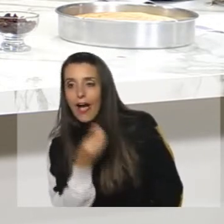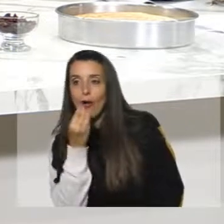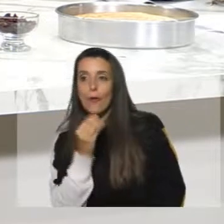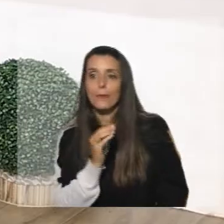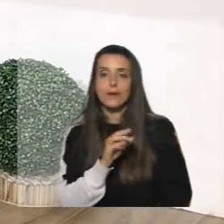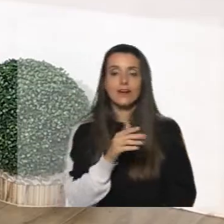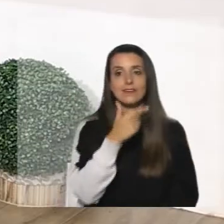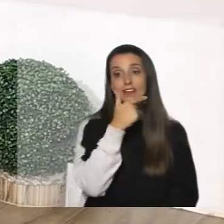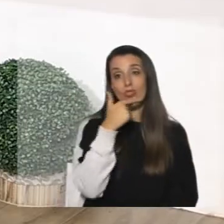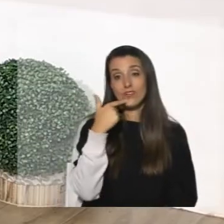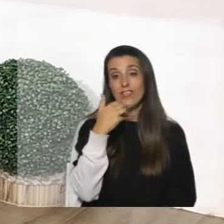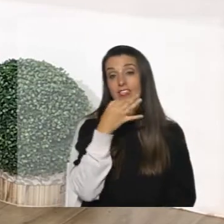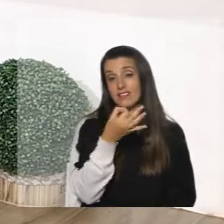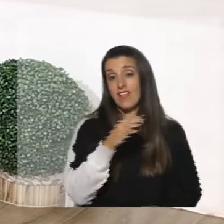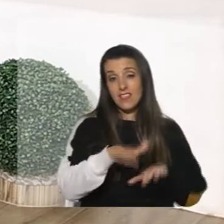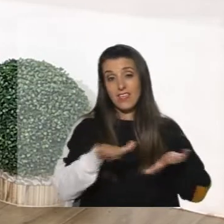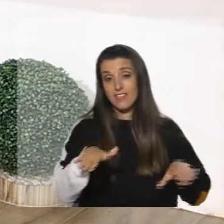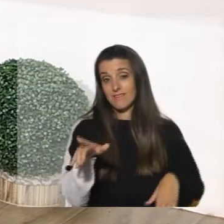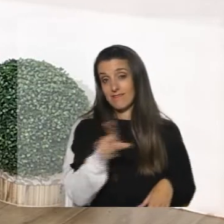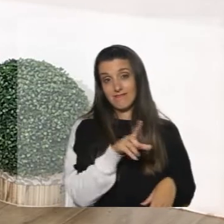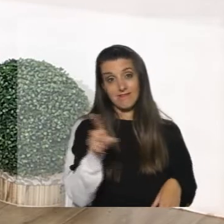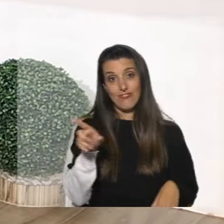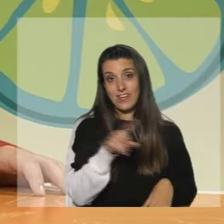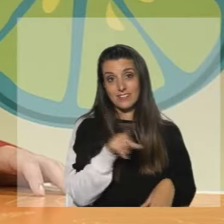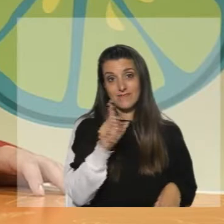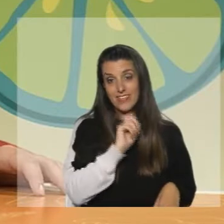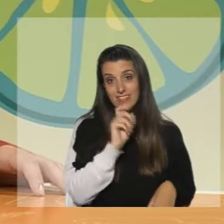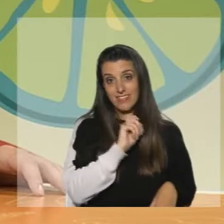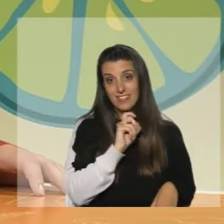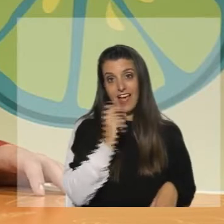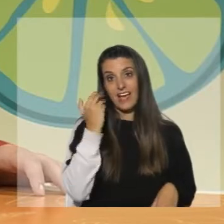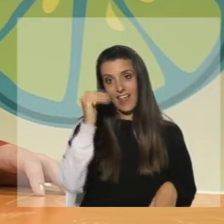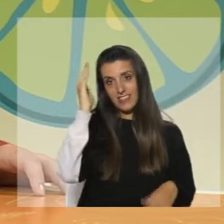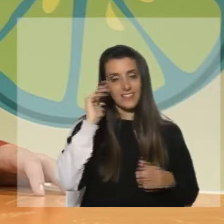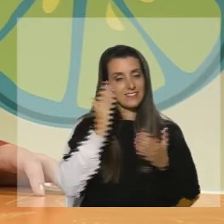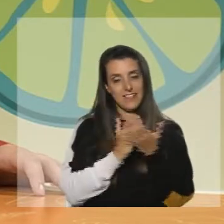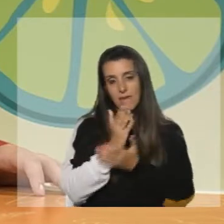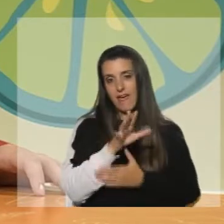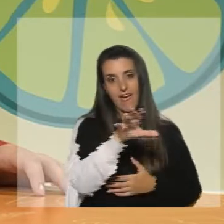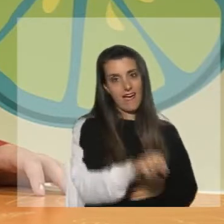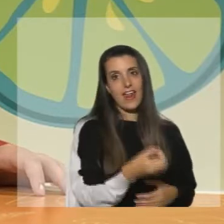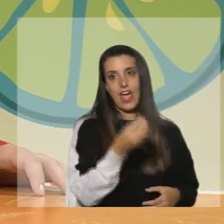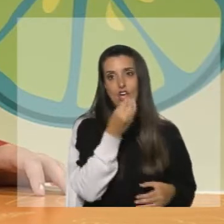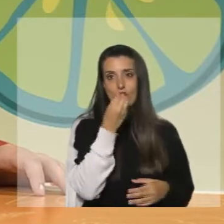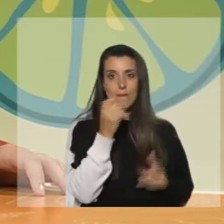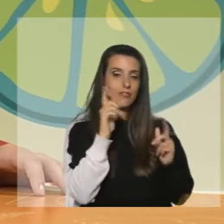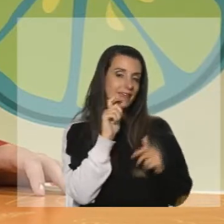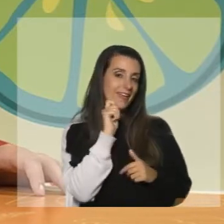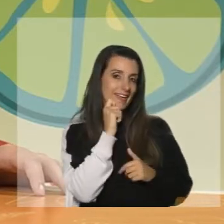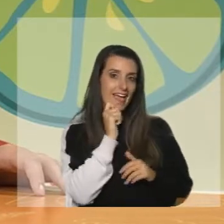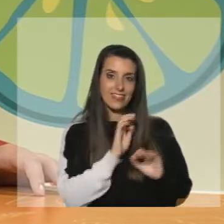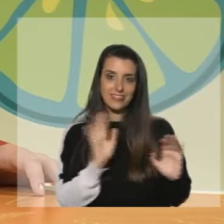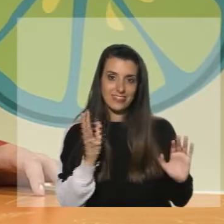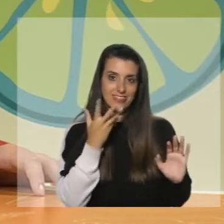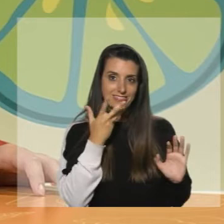las mesas de dulces que dicen que es para los chicos es tremendo. Es mentira, porque todos los grandes vamos y agarramos y disfrutamos y nos encanta. El